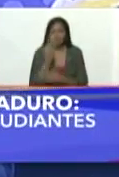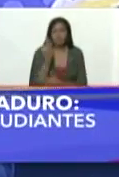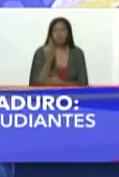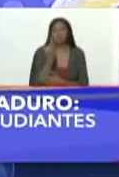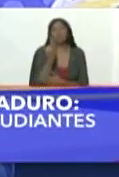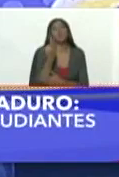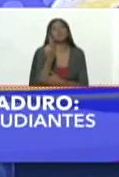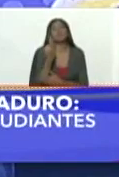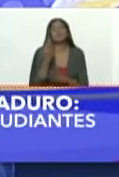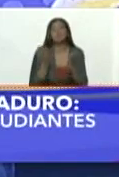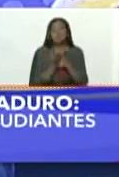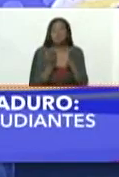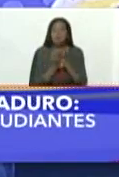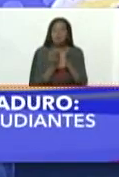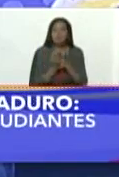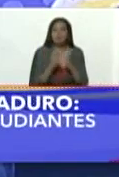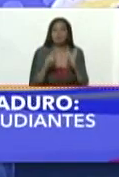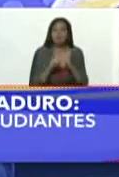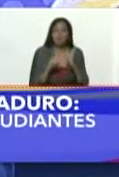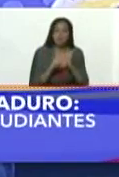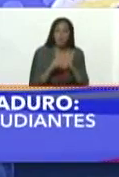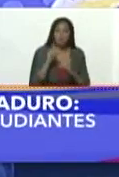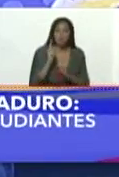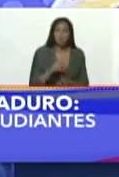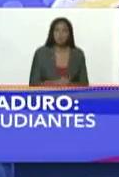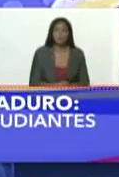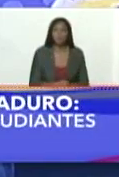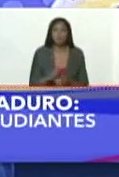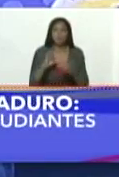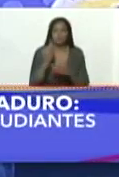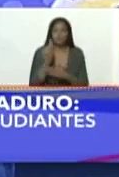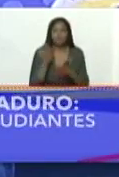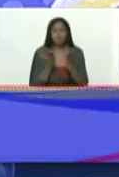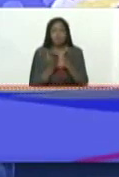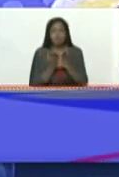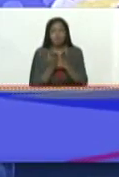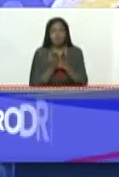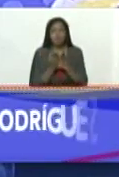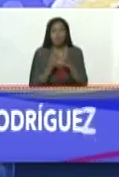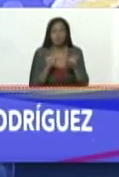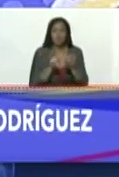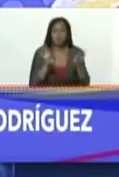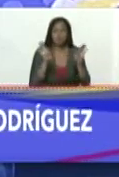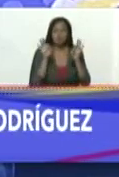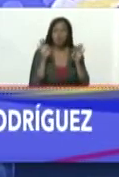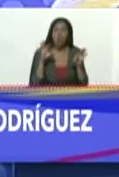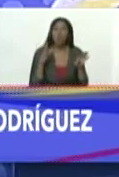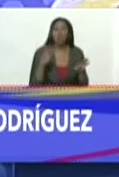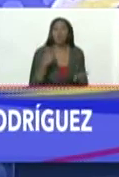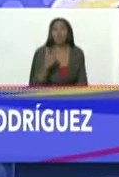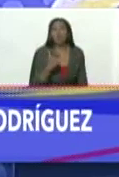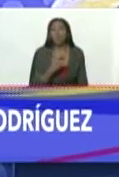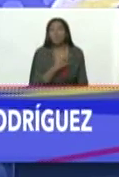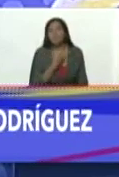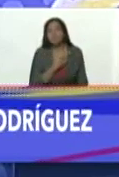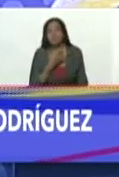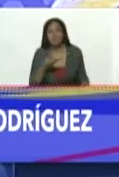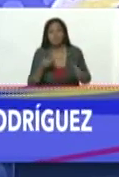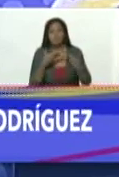Educación Media, la Federación de Estudiantes de Educación Universitaria, porque juntos, unidos, le han dado lo que se